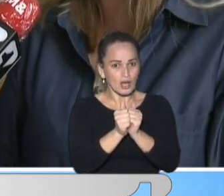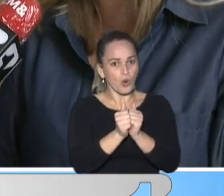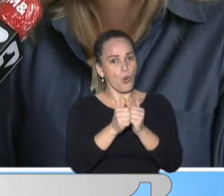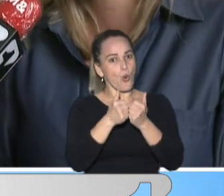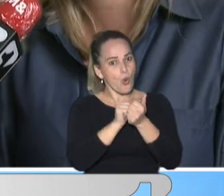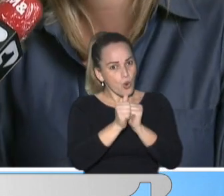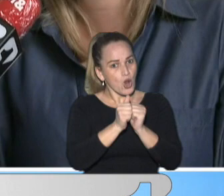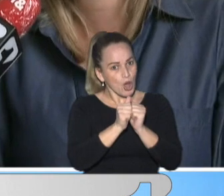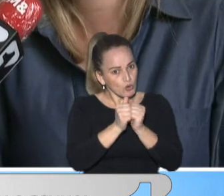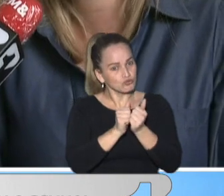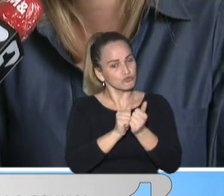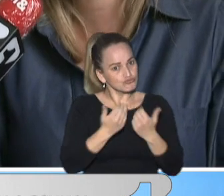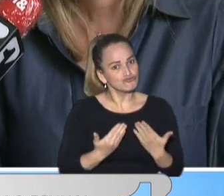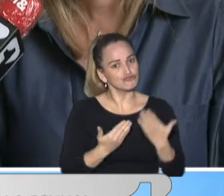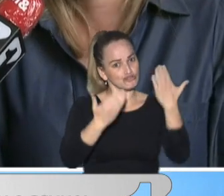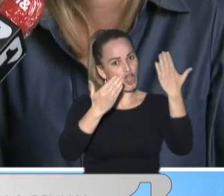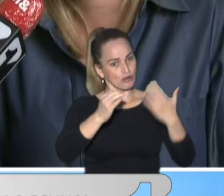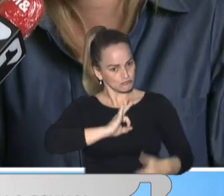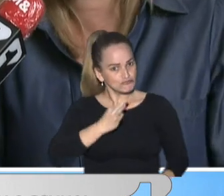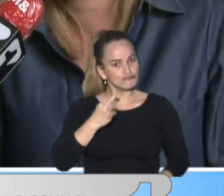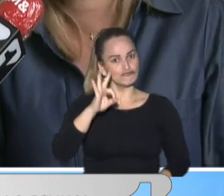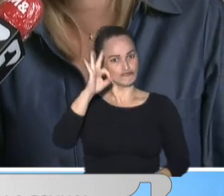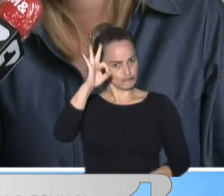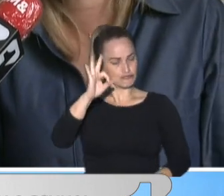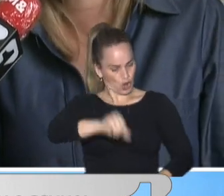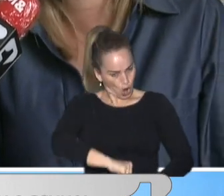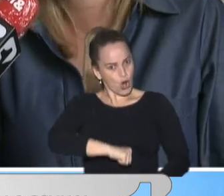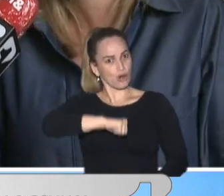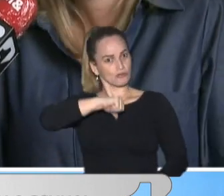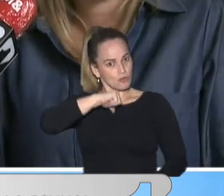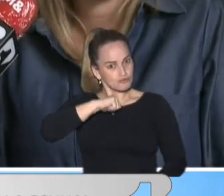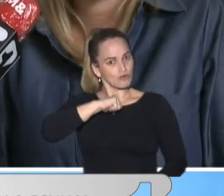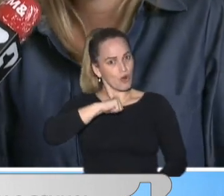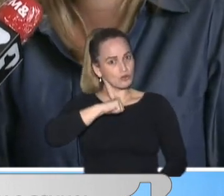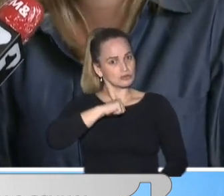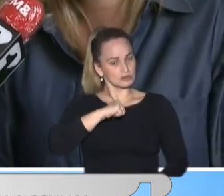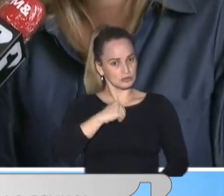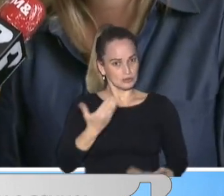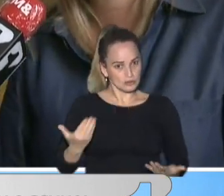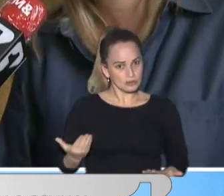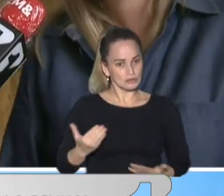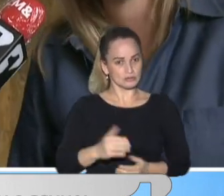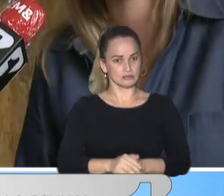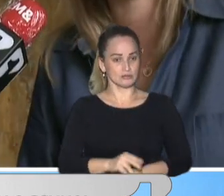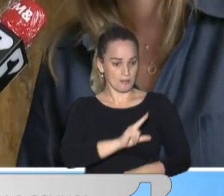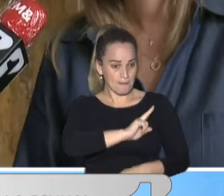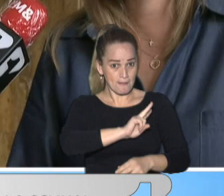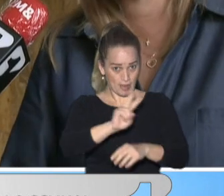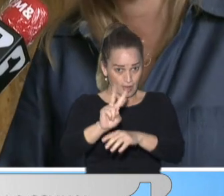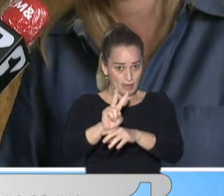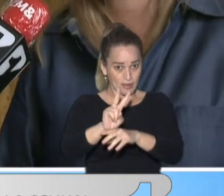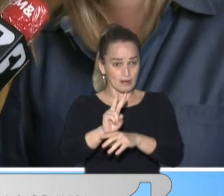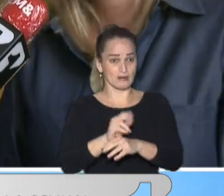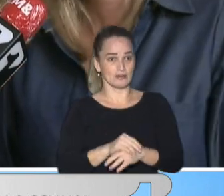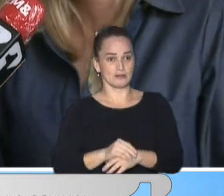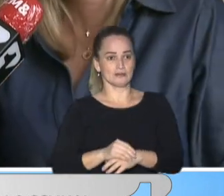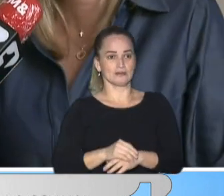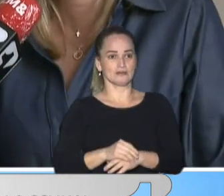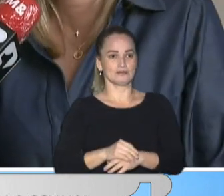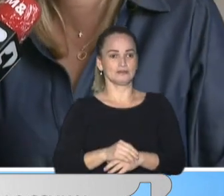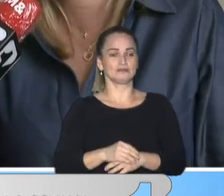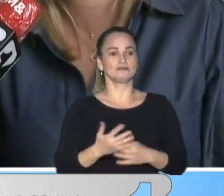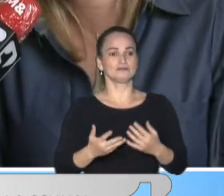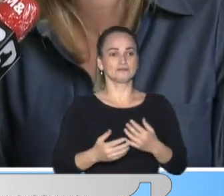medallas olímpicas, en un deporte del que nos sentimos orgullosos los vallecaucanos porque fue parte de lograr